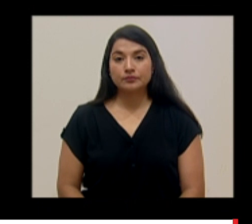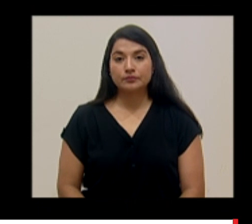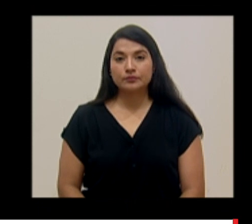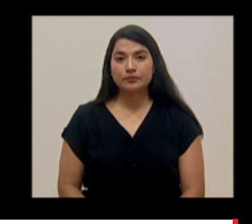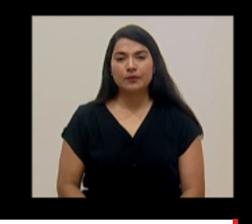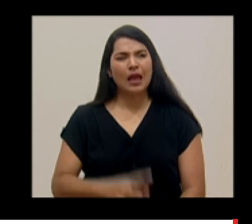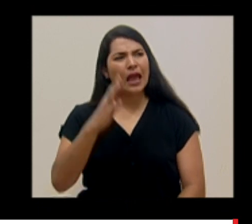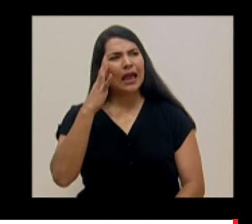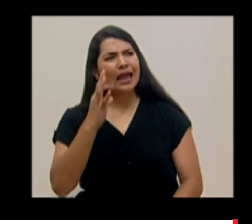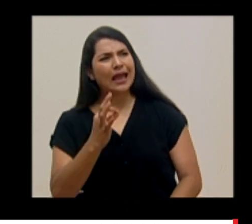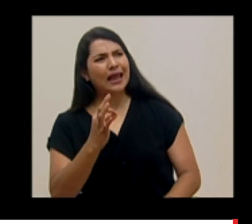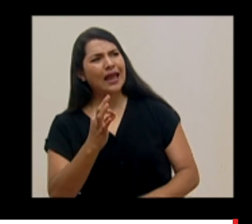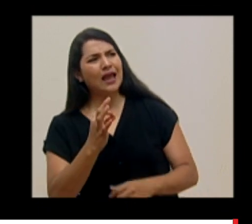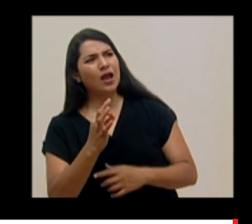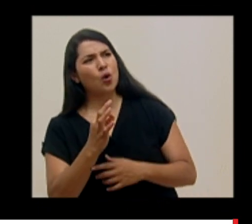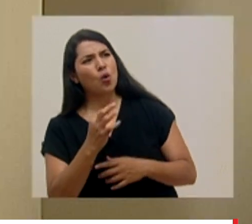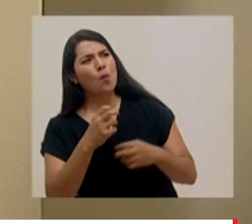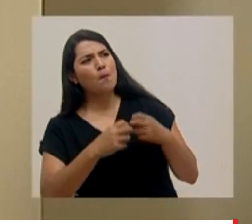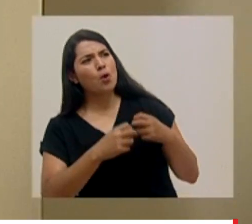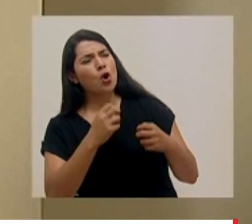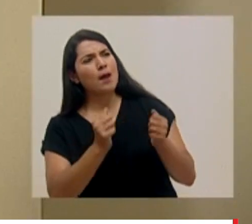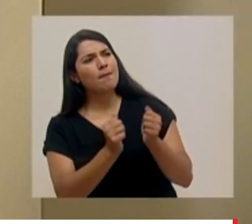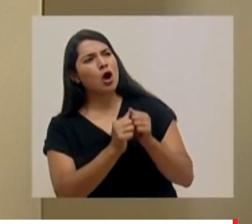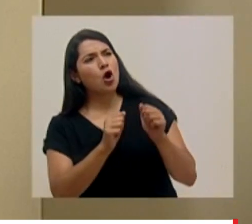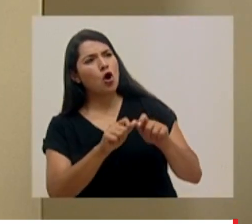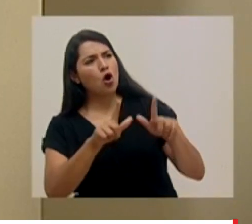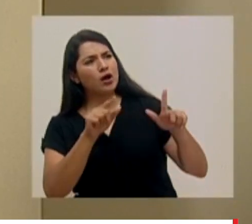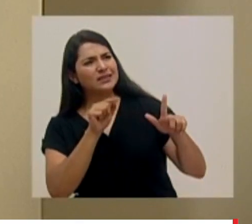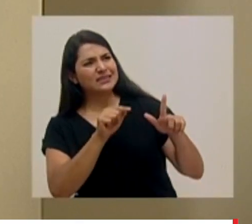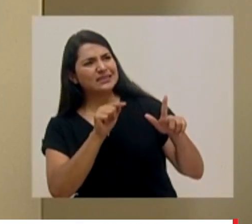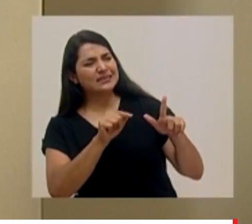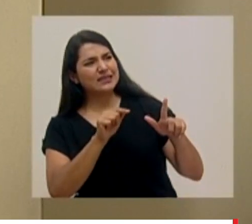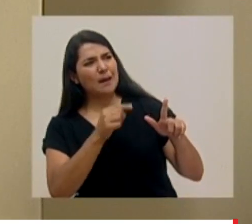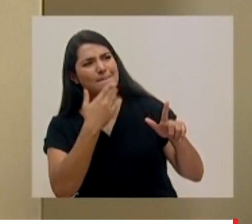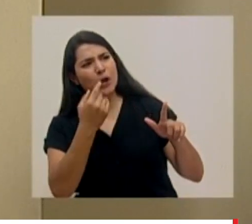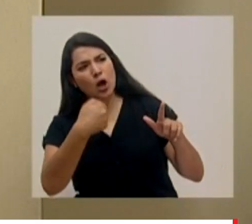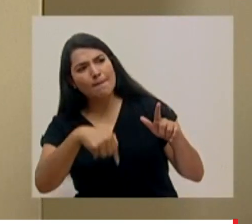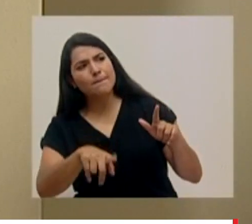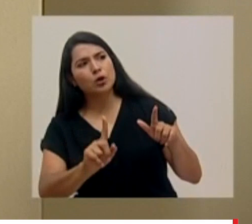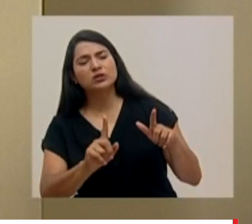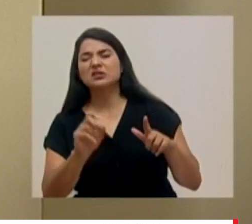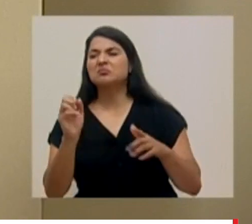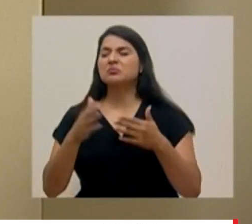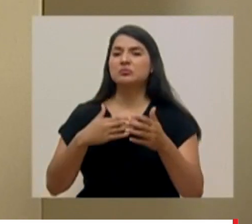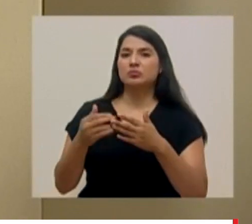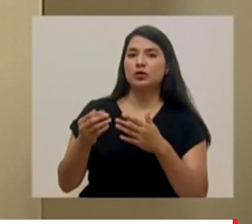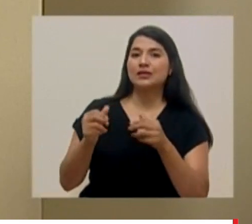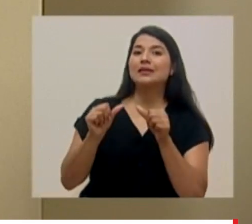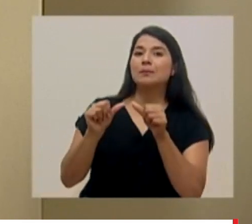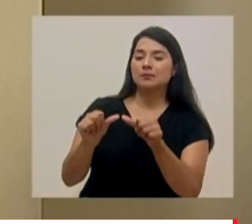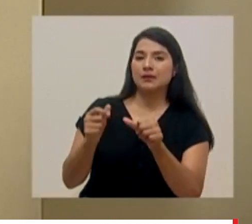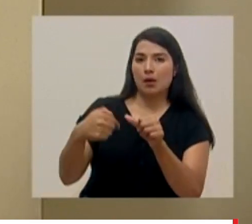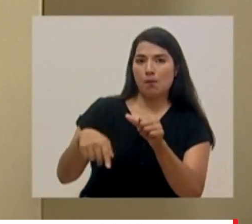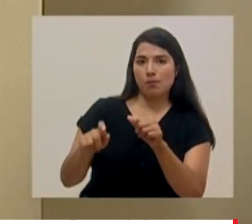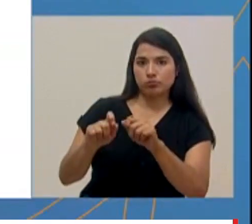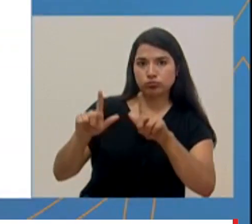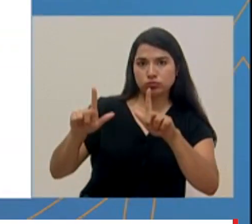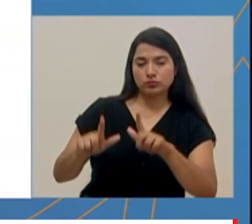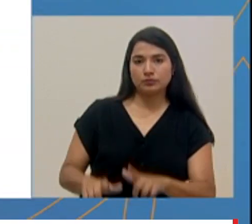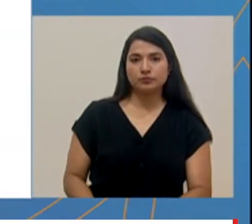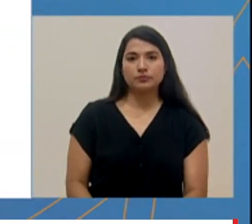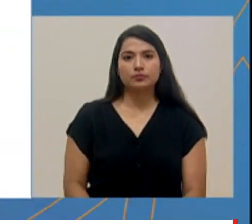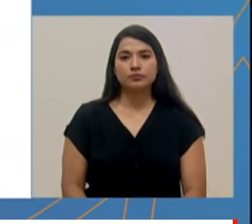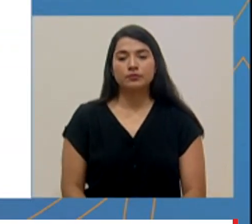Creo que hay un tema con la filmina, don Román. Bueno, si gustas, continuamos. Está bien, continuamos con la siguiente.